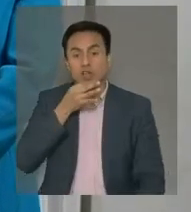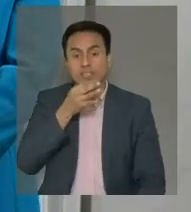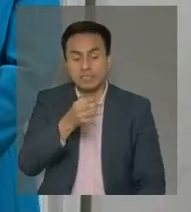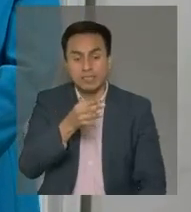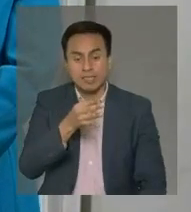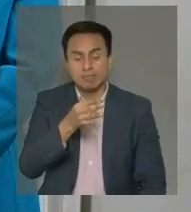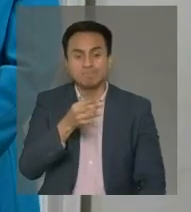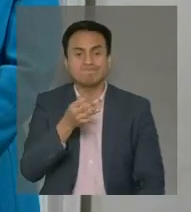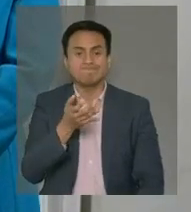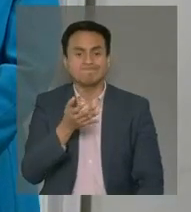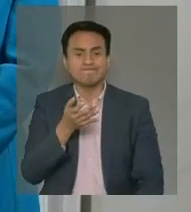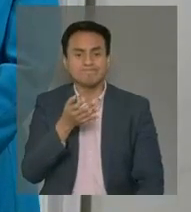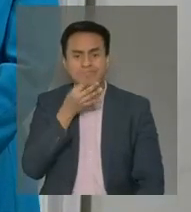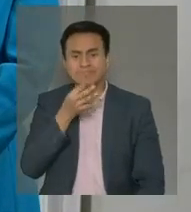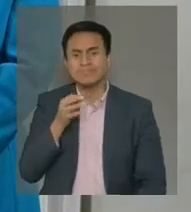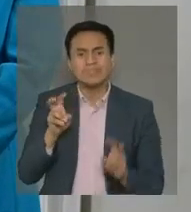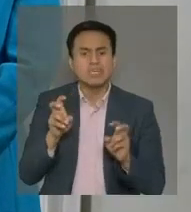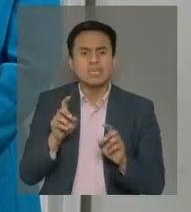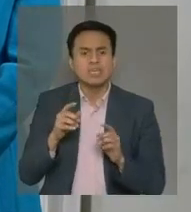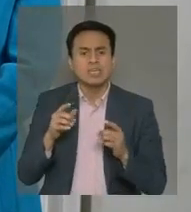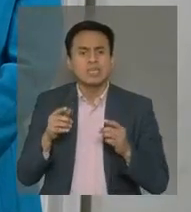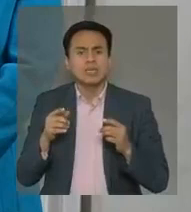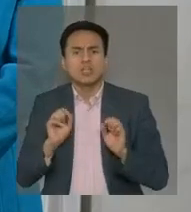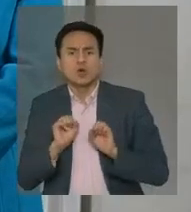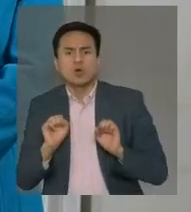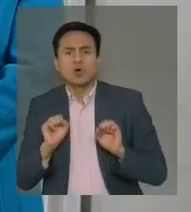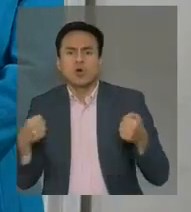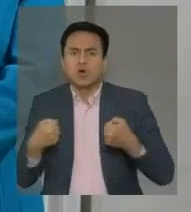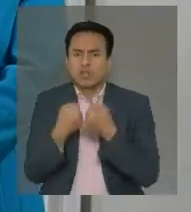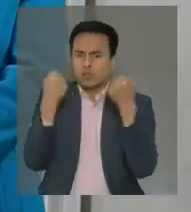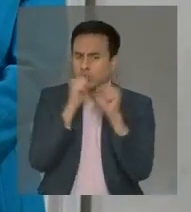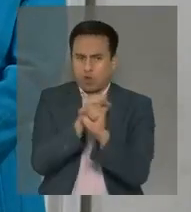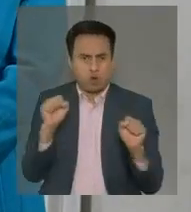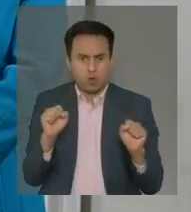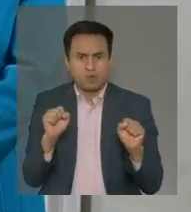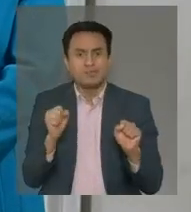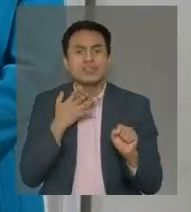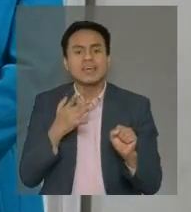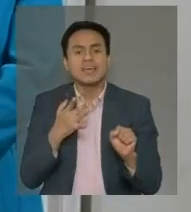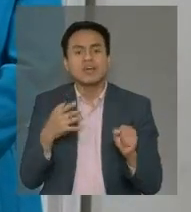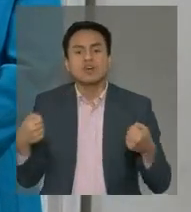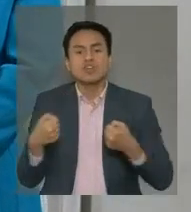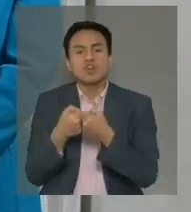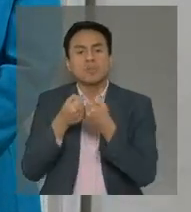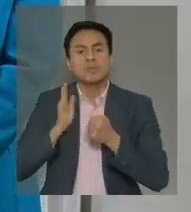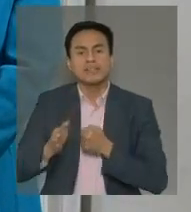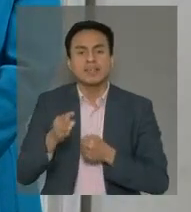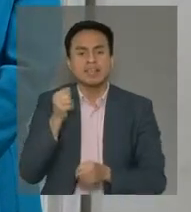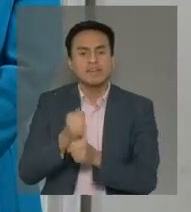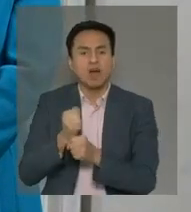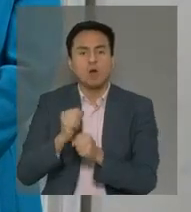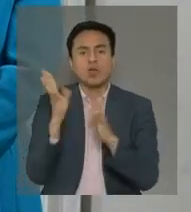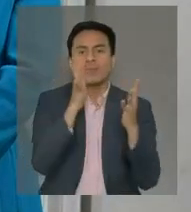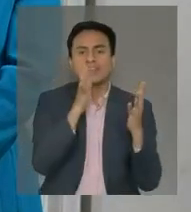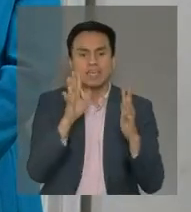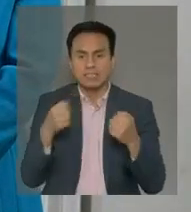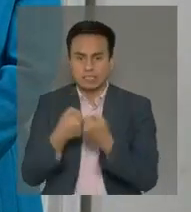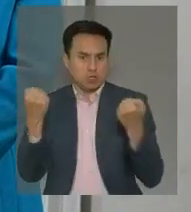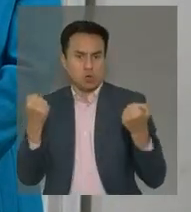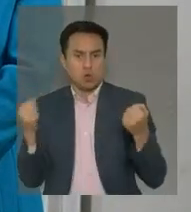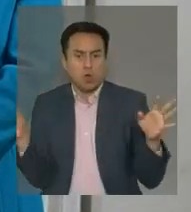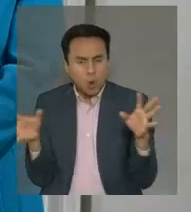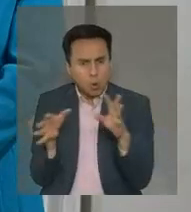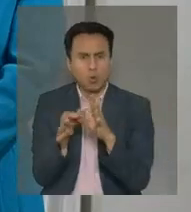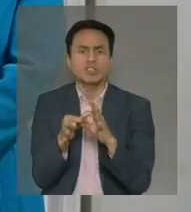acá no hagamos un gallito acá no podemos tener una contradicción entre una contracción permanente entre trabajo y medioambiente tenemos que lograr conciliar